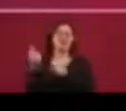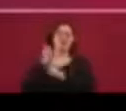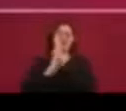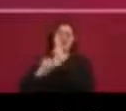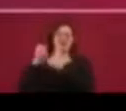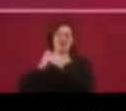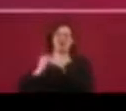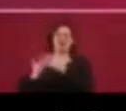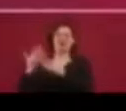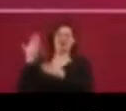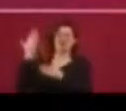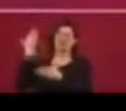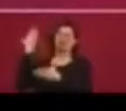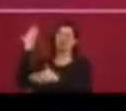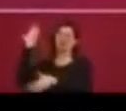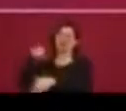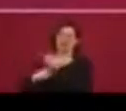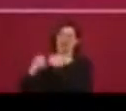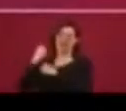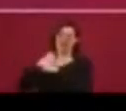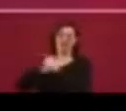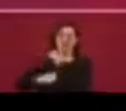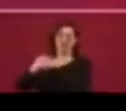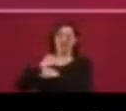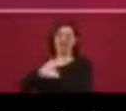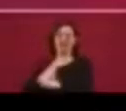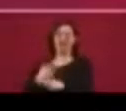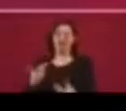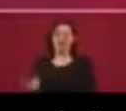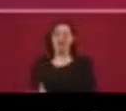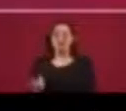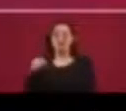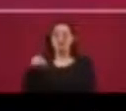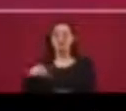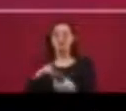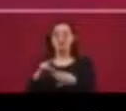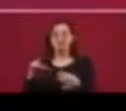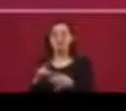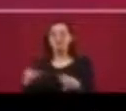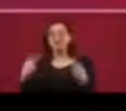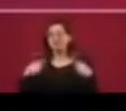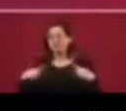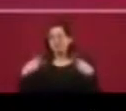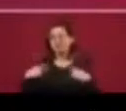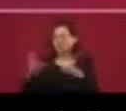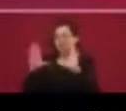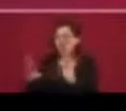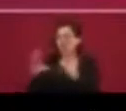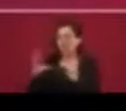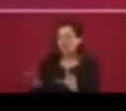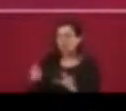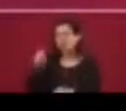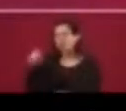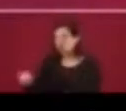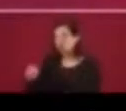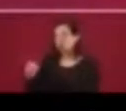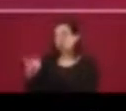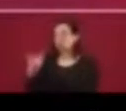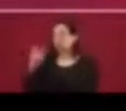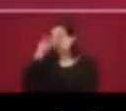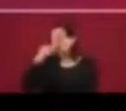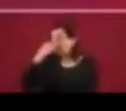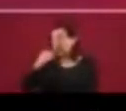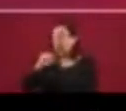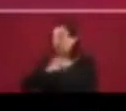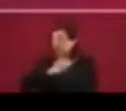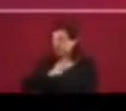hemos actualizado solo en precios en las últimas horas, en donde enseñamos a la gente, si tiene gripe y tos y quiere